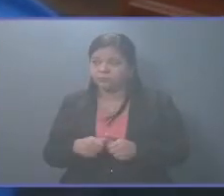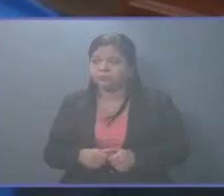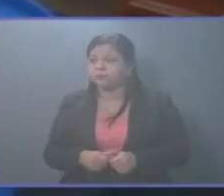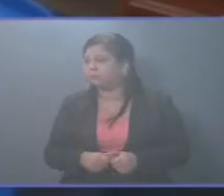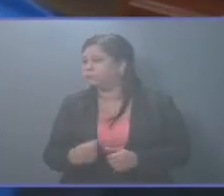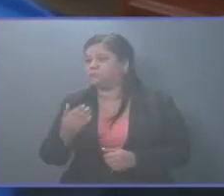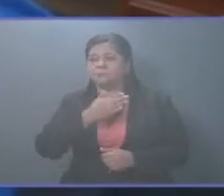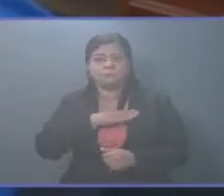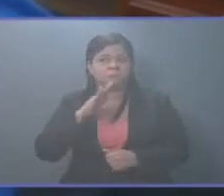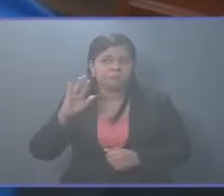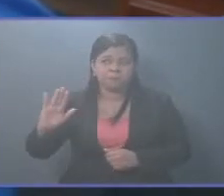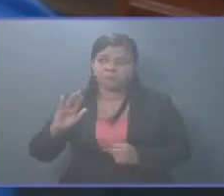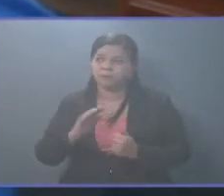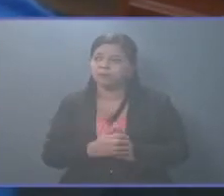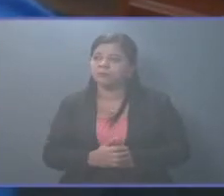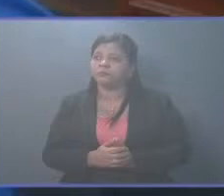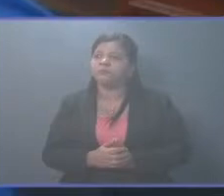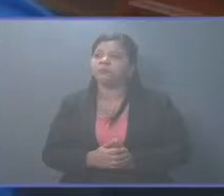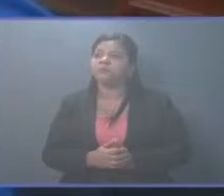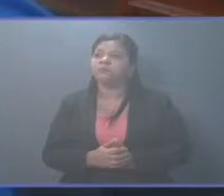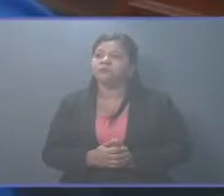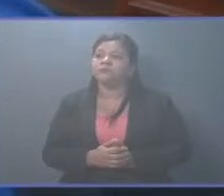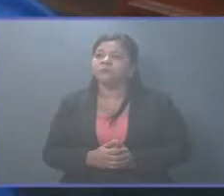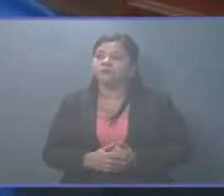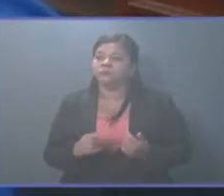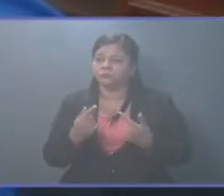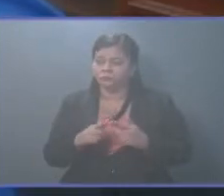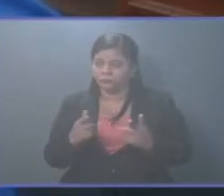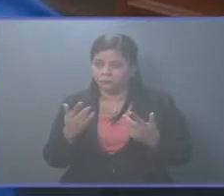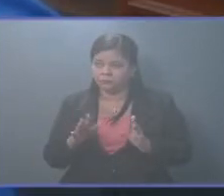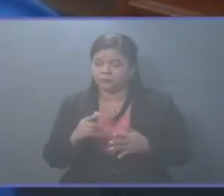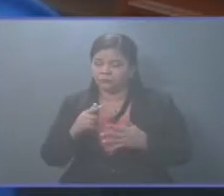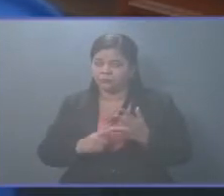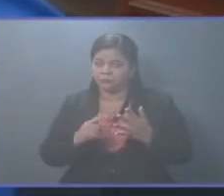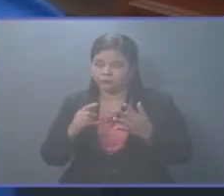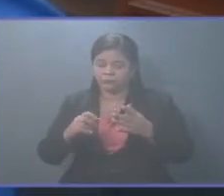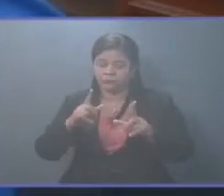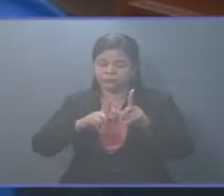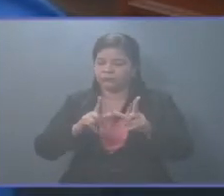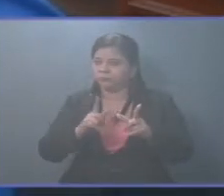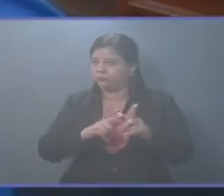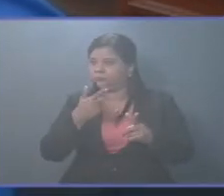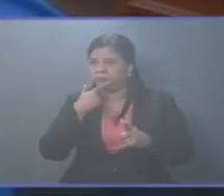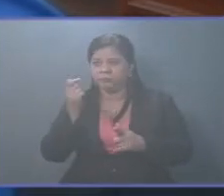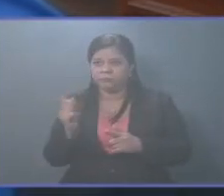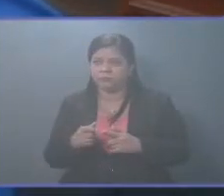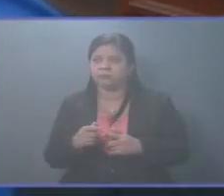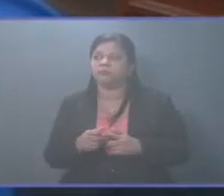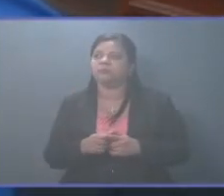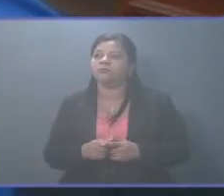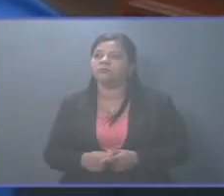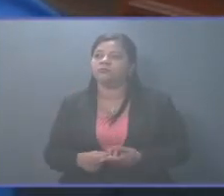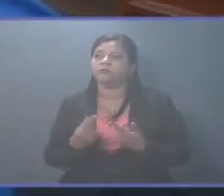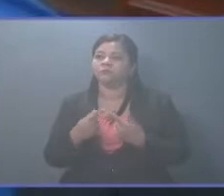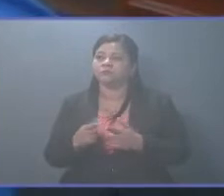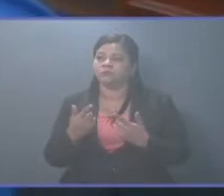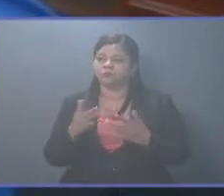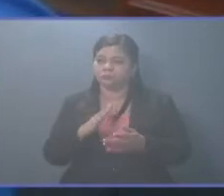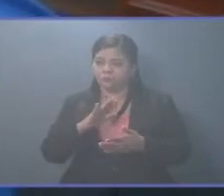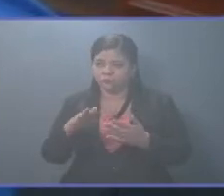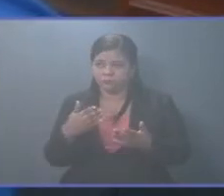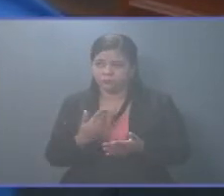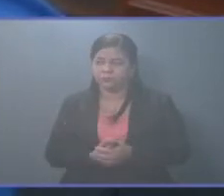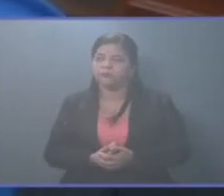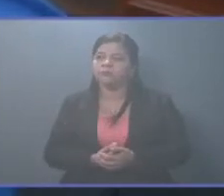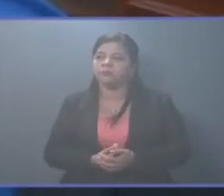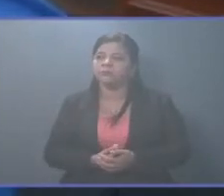se cumple. Es letra muerta. Vean. Se supone que uno de los artículos más importantes que buscaba